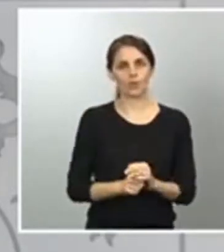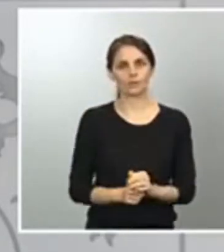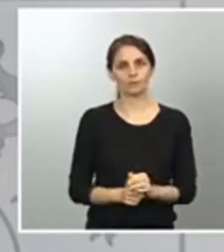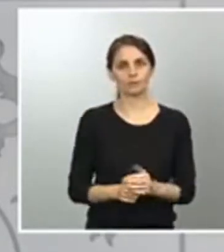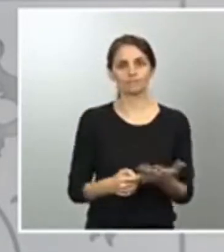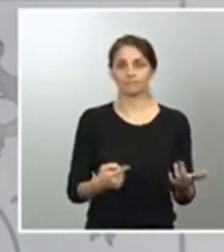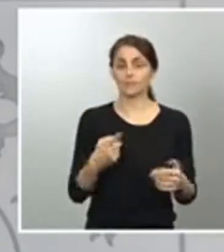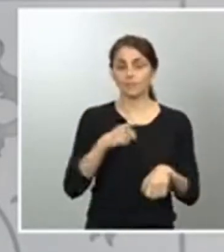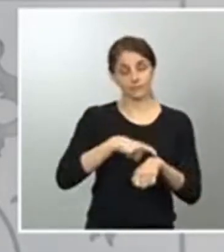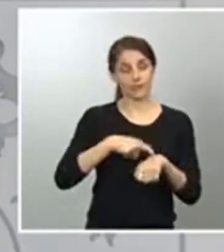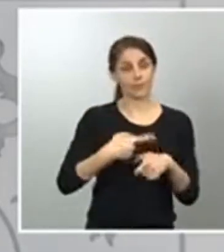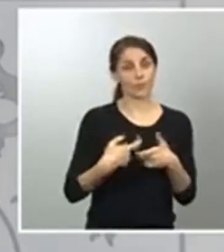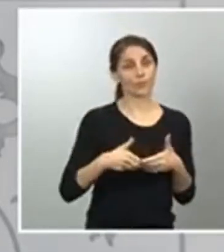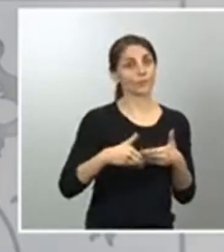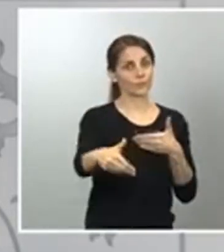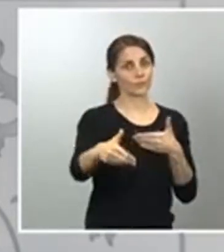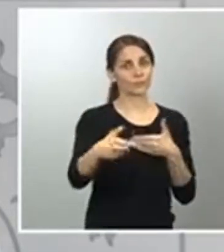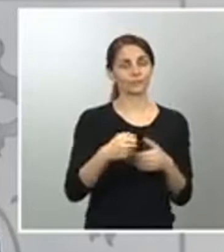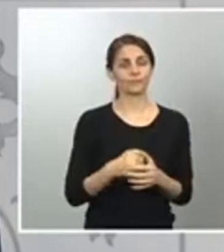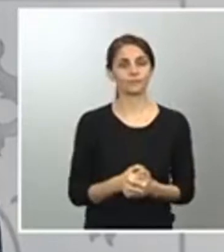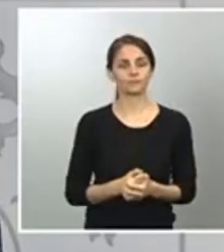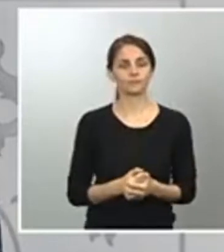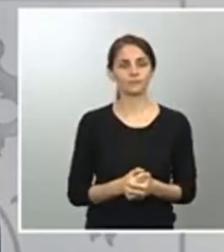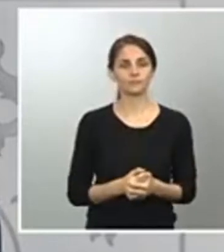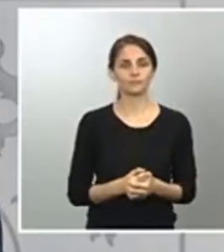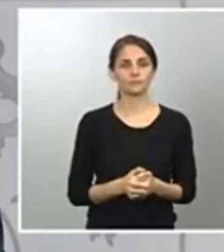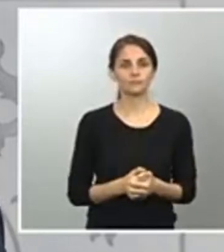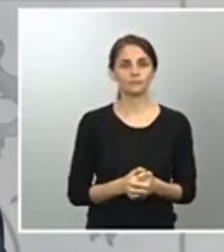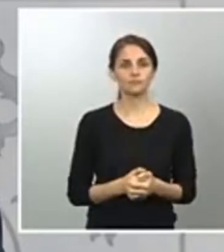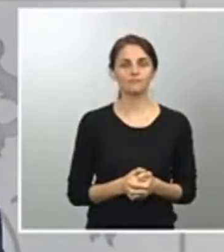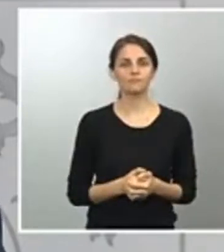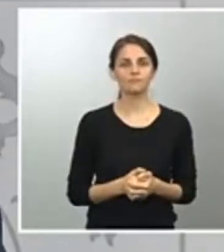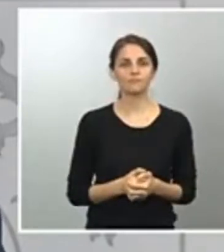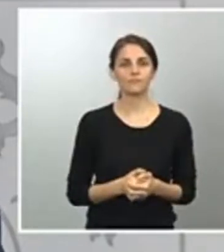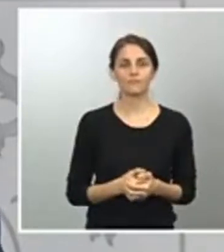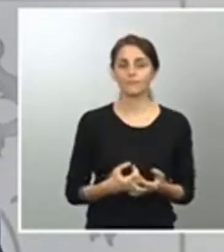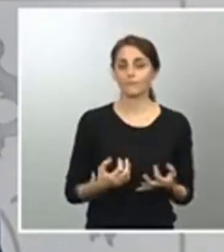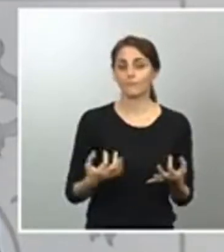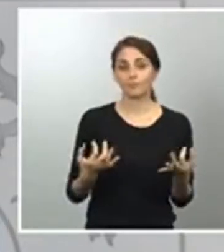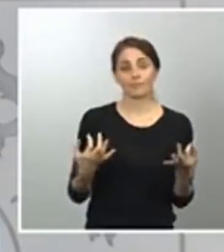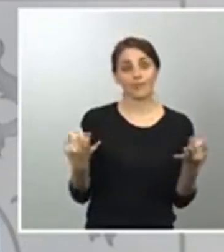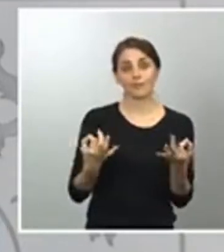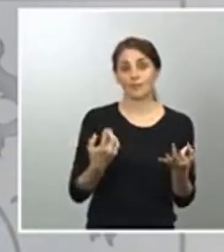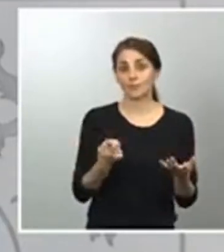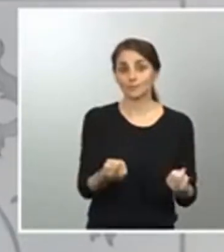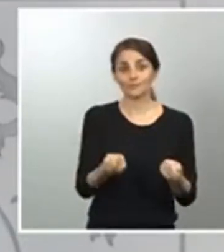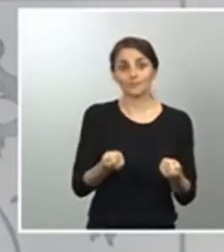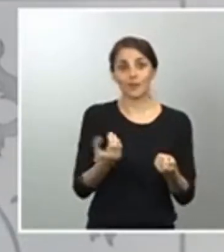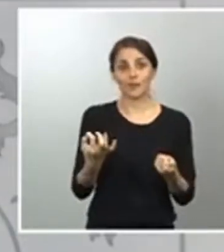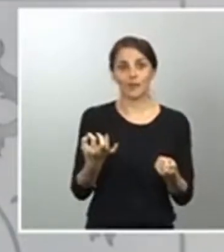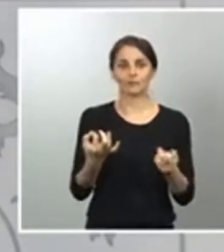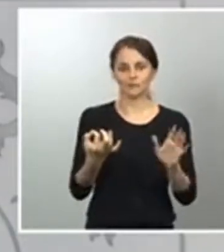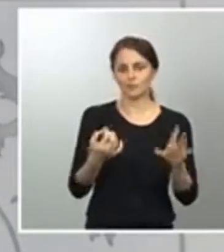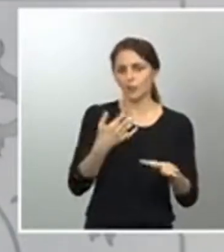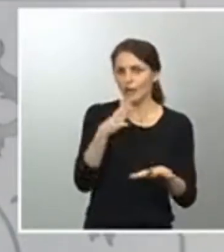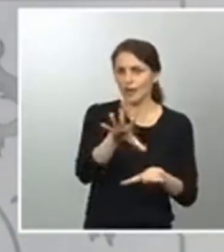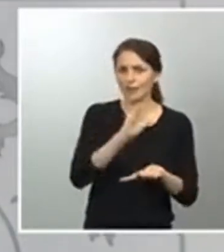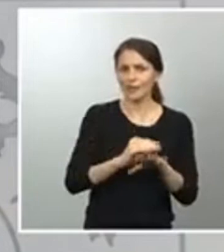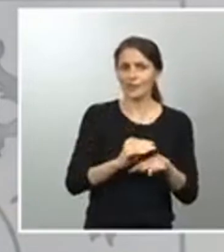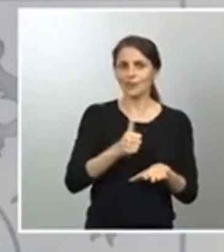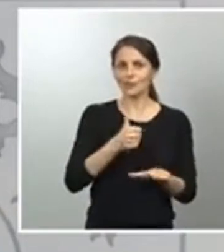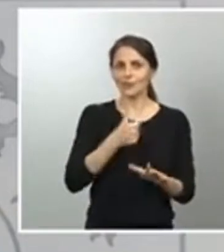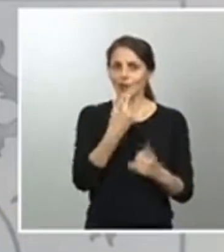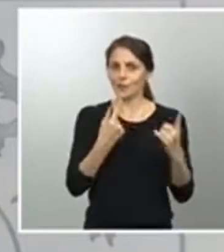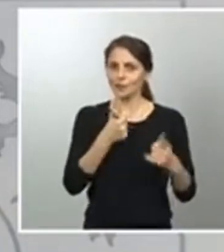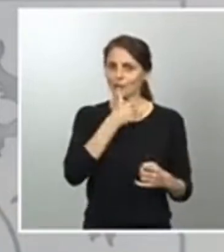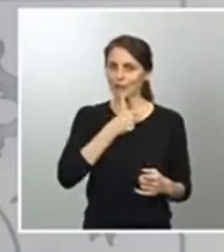llegue. Hemos, en consecuencia, de frenar cuestiones que tienen que ver con la impaciencia, que entiendo perfectamente, pero esa